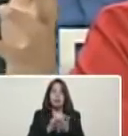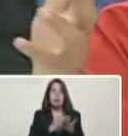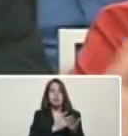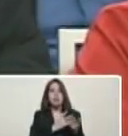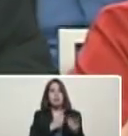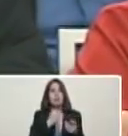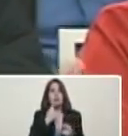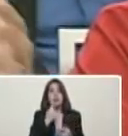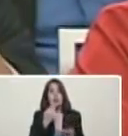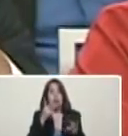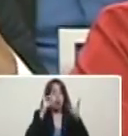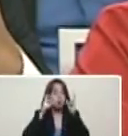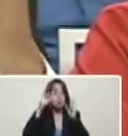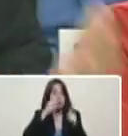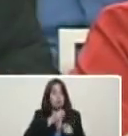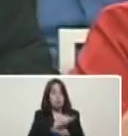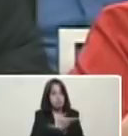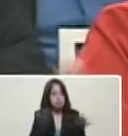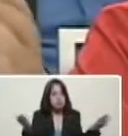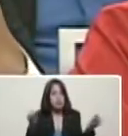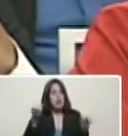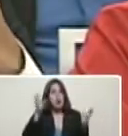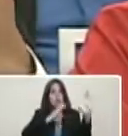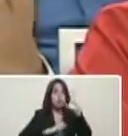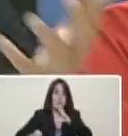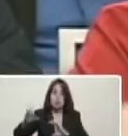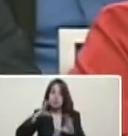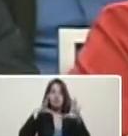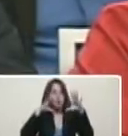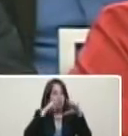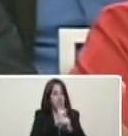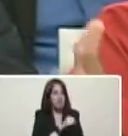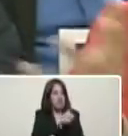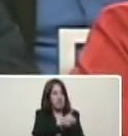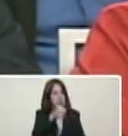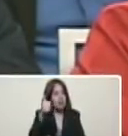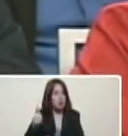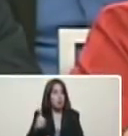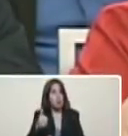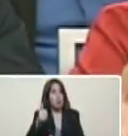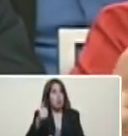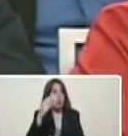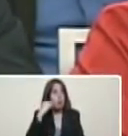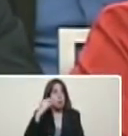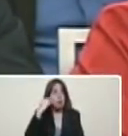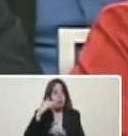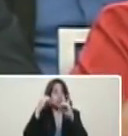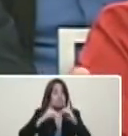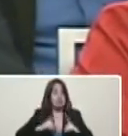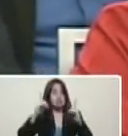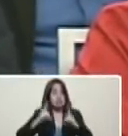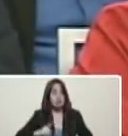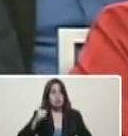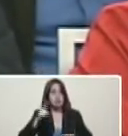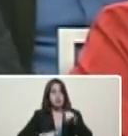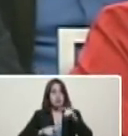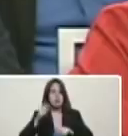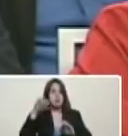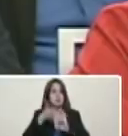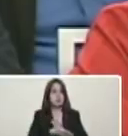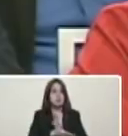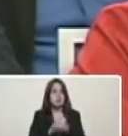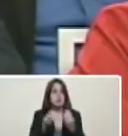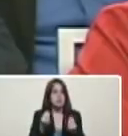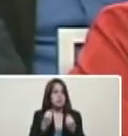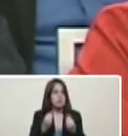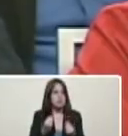decisores, escuchemos a nuestros científicos, confiemos en nuestra gente y experimentemos con un conjunto de decisiones que ya están en laboratorio y que